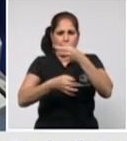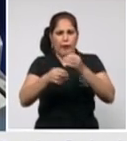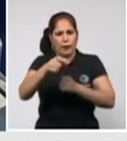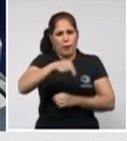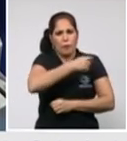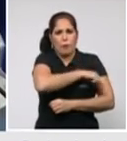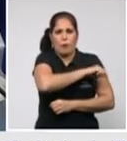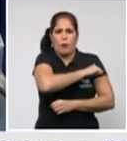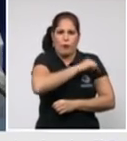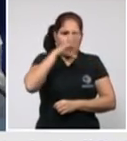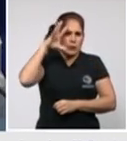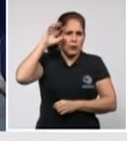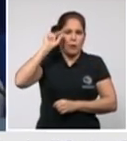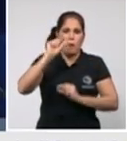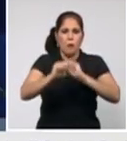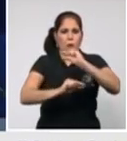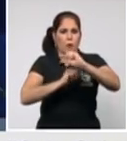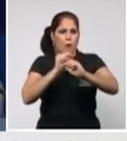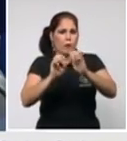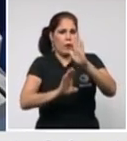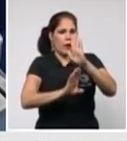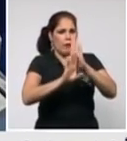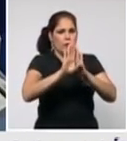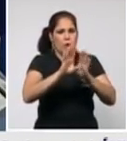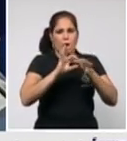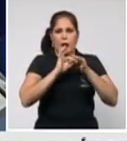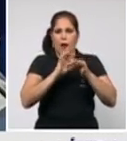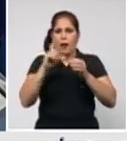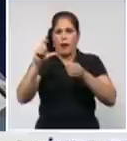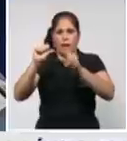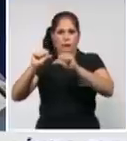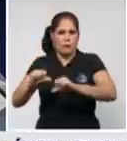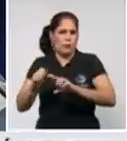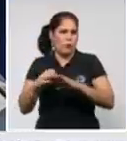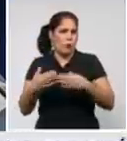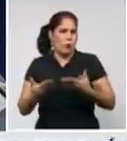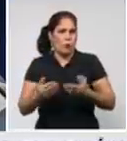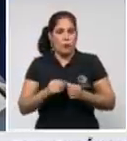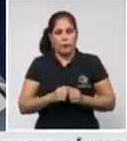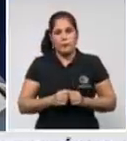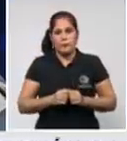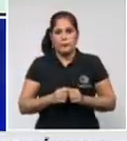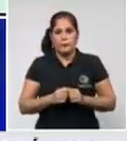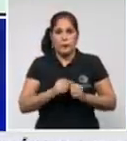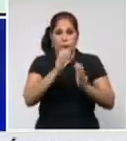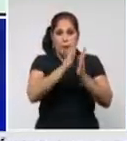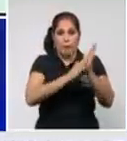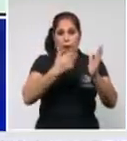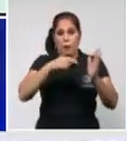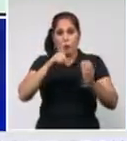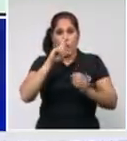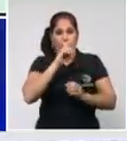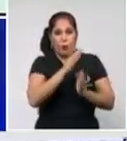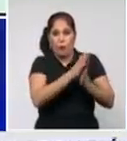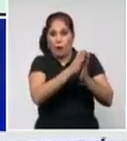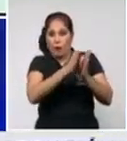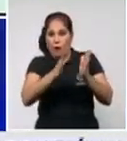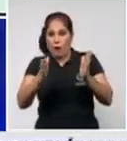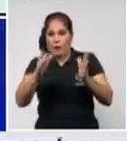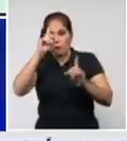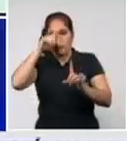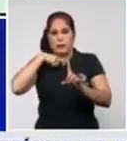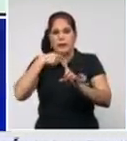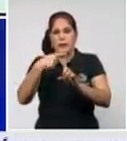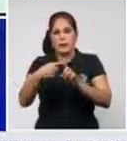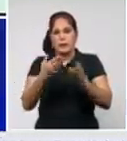cómo ha sido la evolución de los graves y los críticos entre el mes de junio y el mes de septiembre,